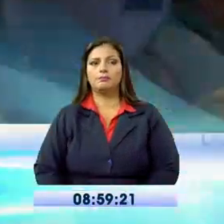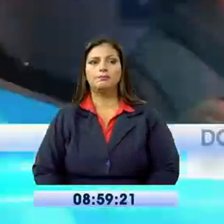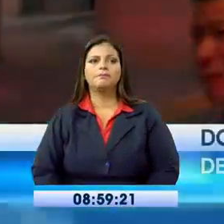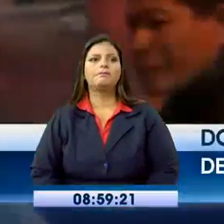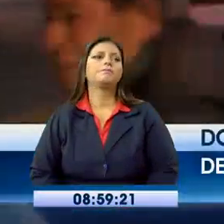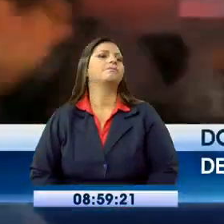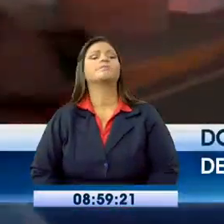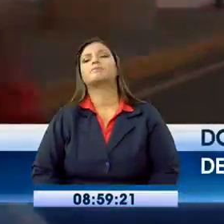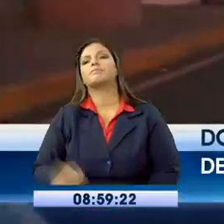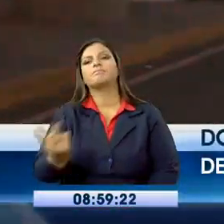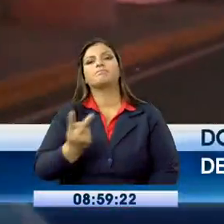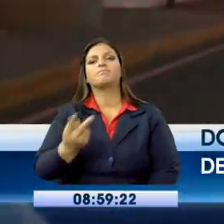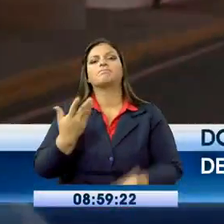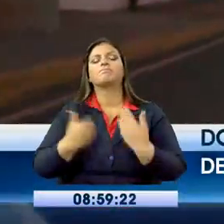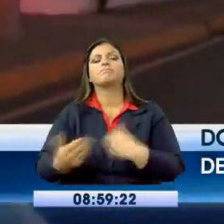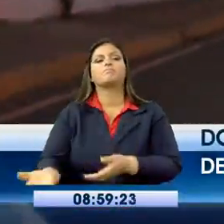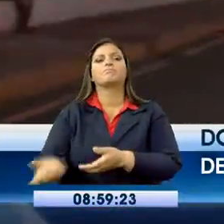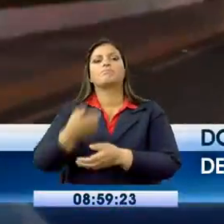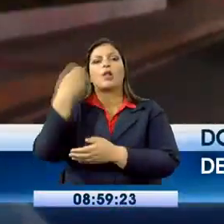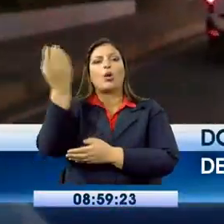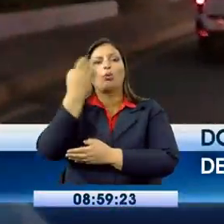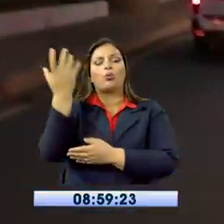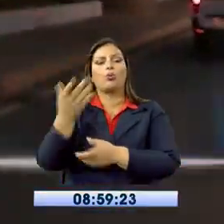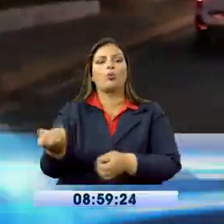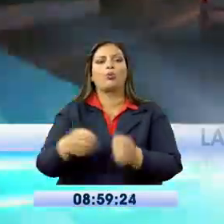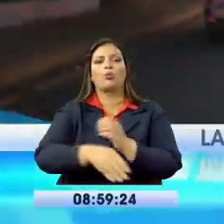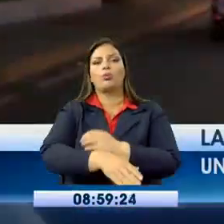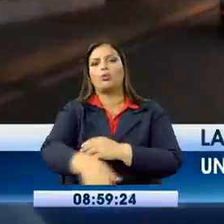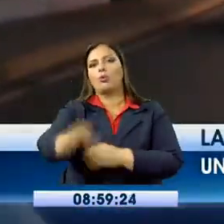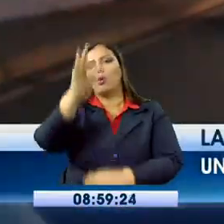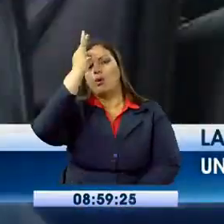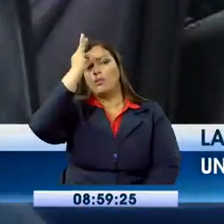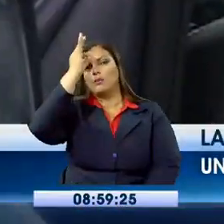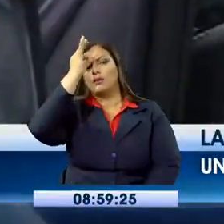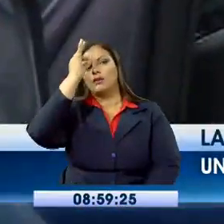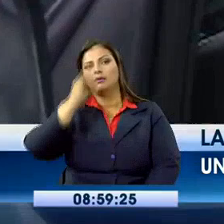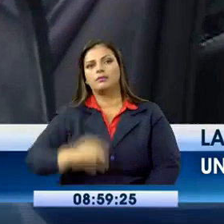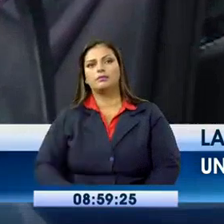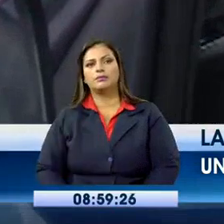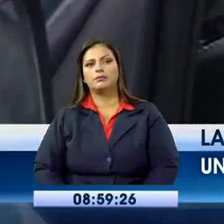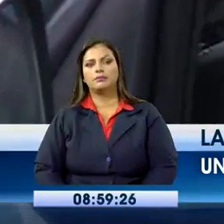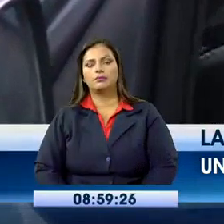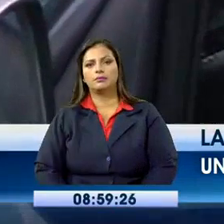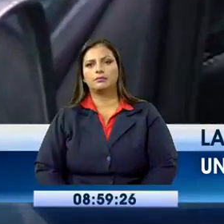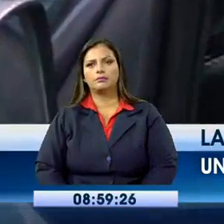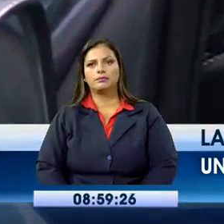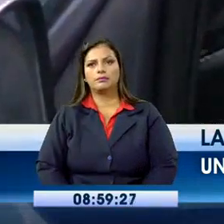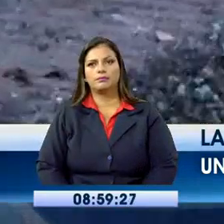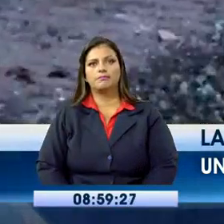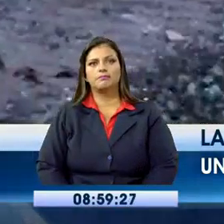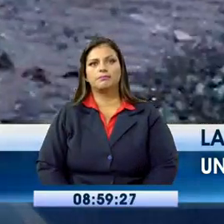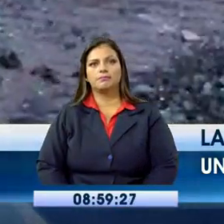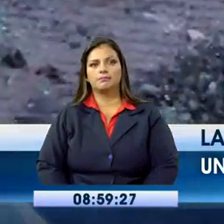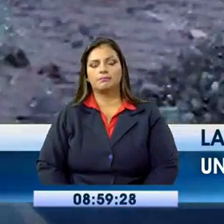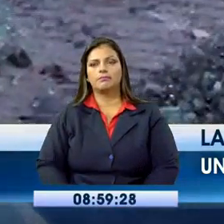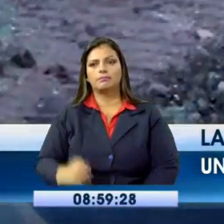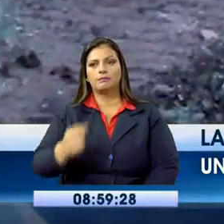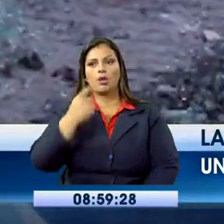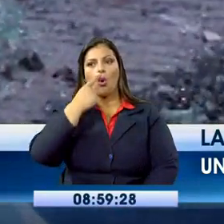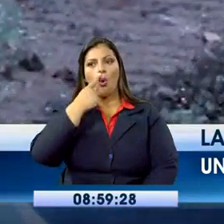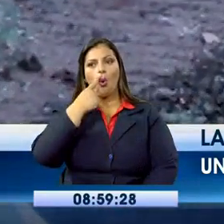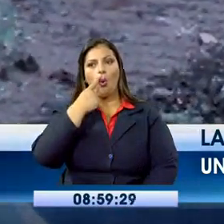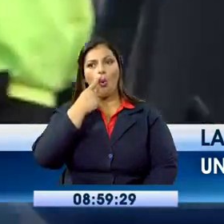Los heridos fueron trasladados hasta el hospital policlínico, aunque aducen que el conductor se habría retirado del lugar dejando a